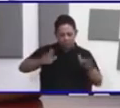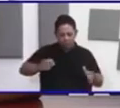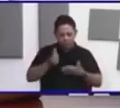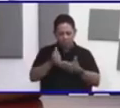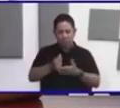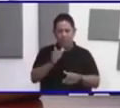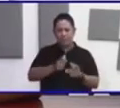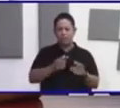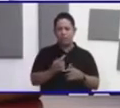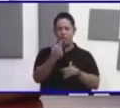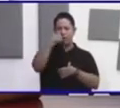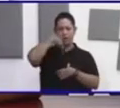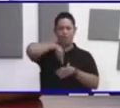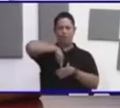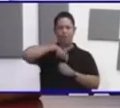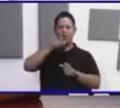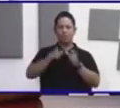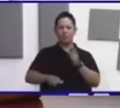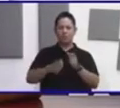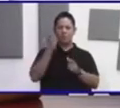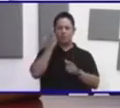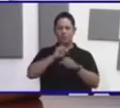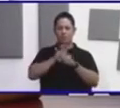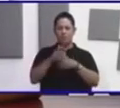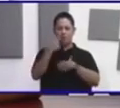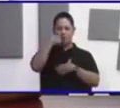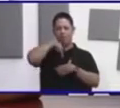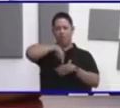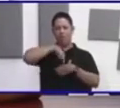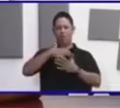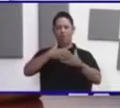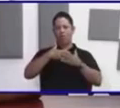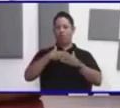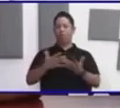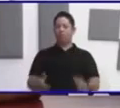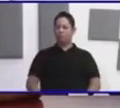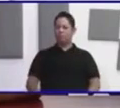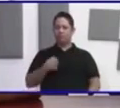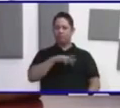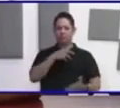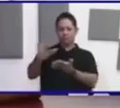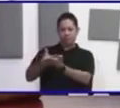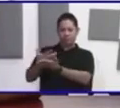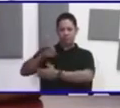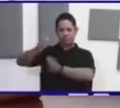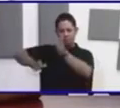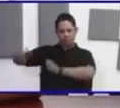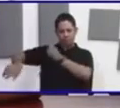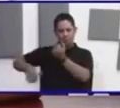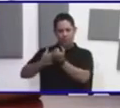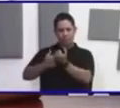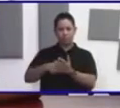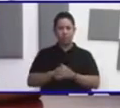entubar. Nosotros queremos que sepan que nosotros estamos asesorados por personas que han apoyado a